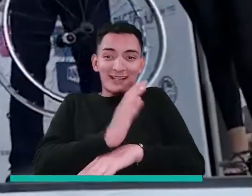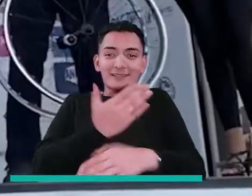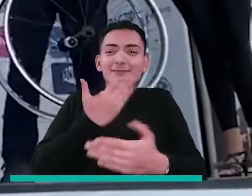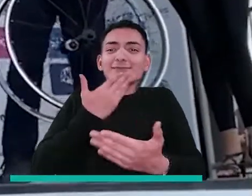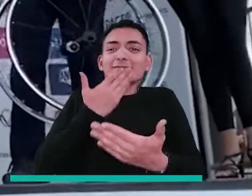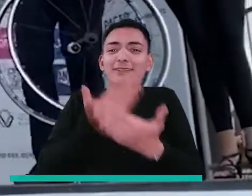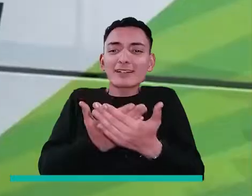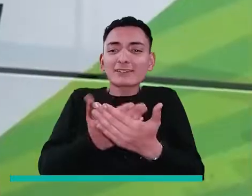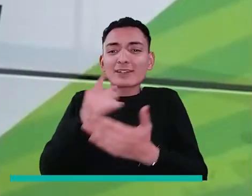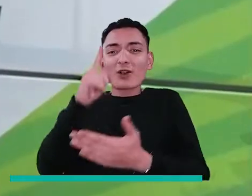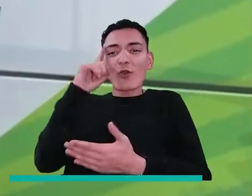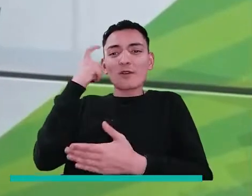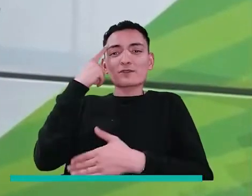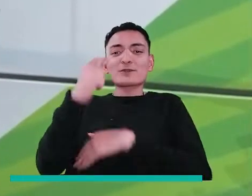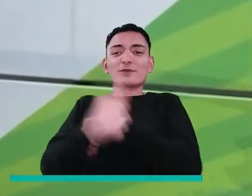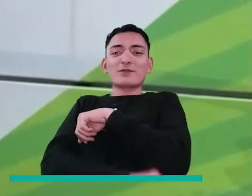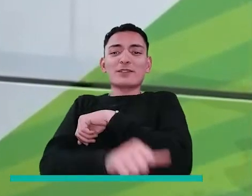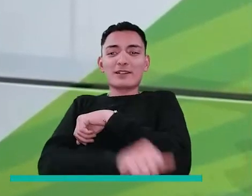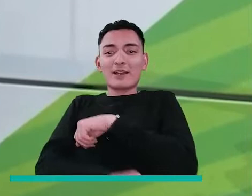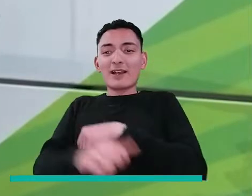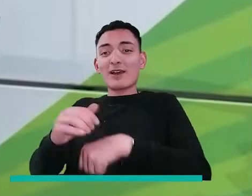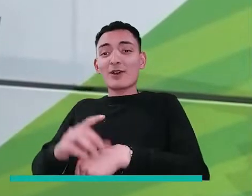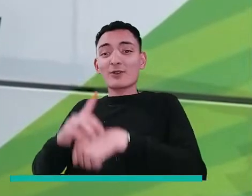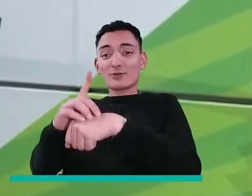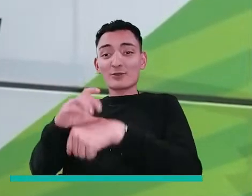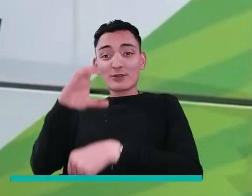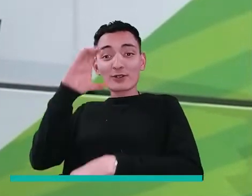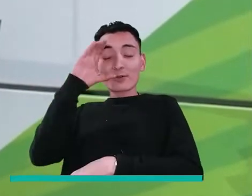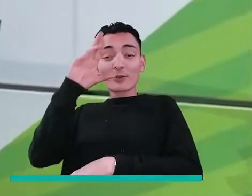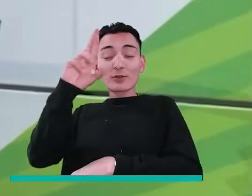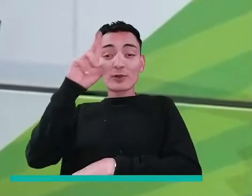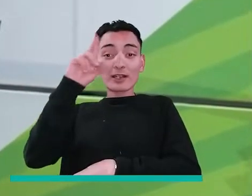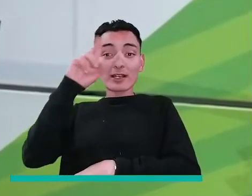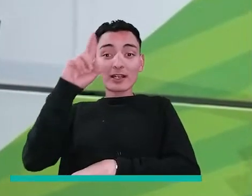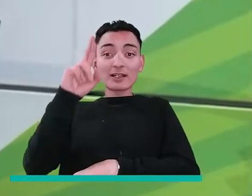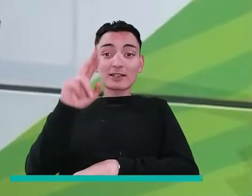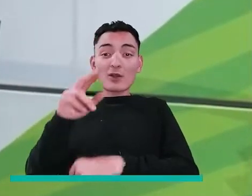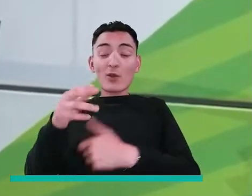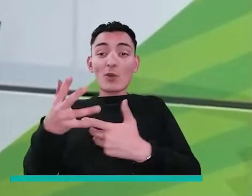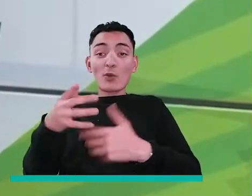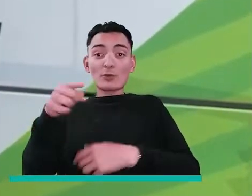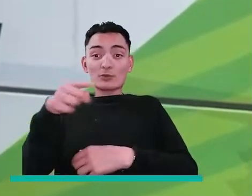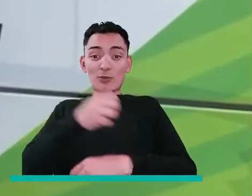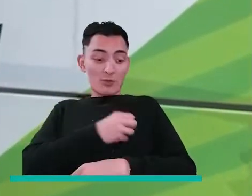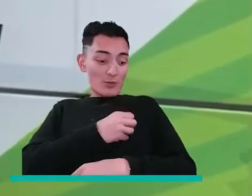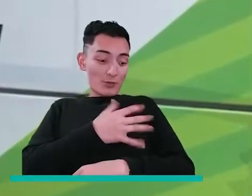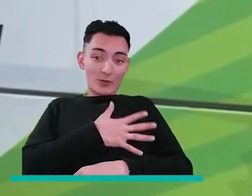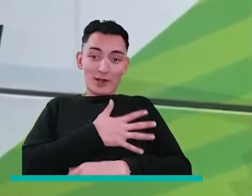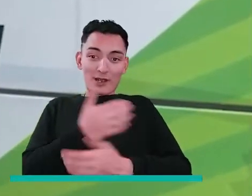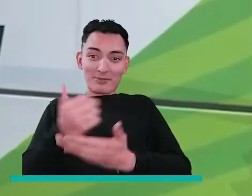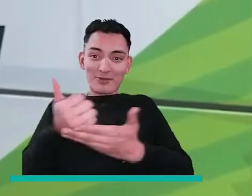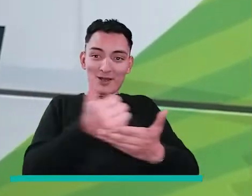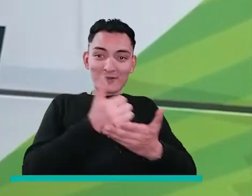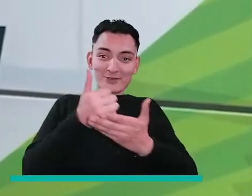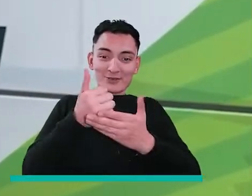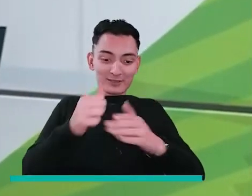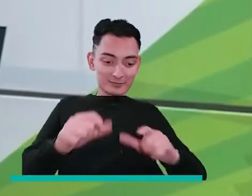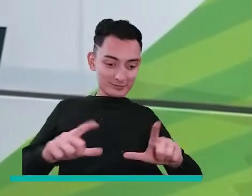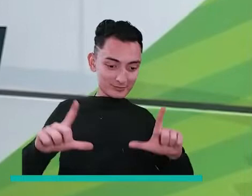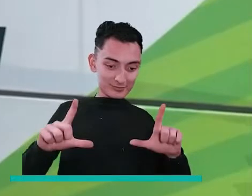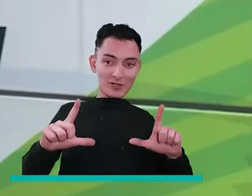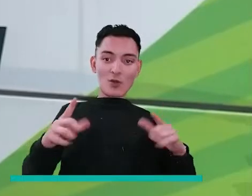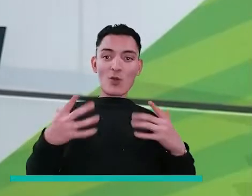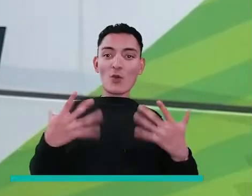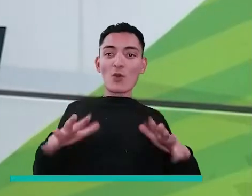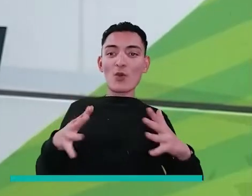esperábamos. Quiero dar un saludo a Indeportes y las gracias a la gobernación, a Ramiro